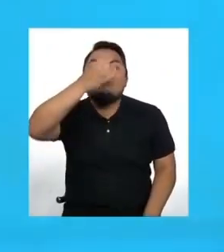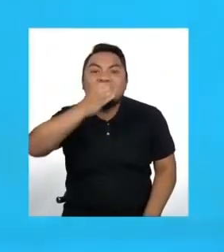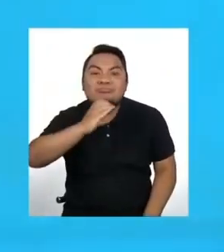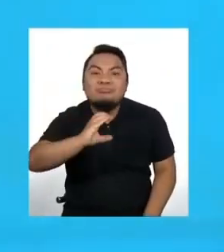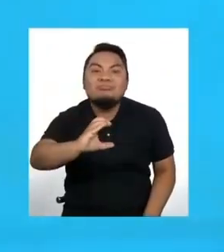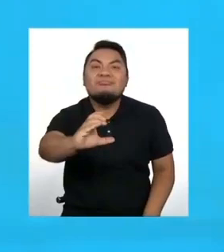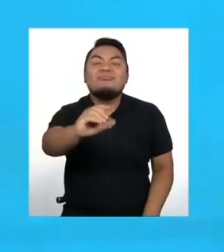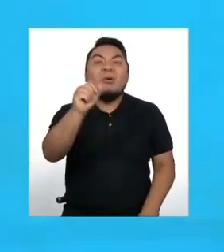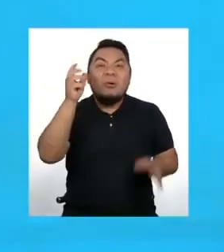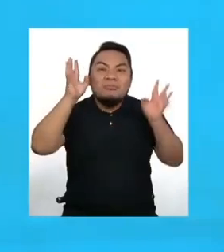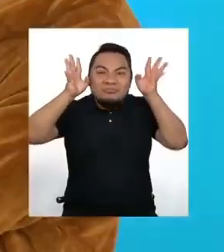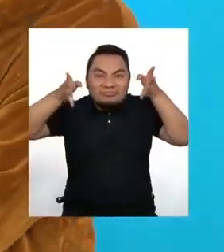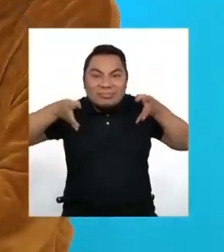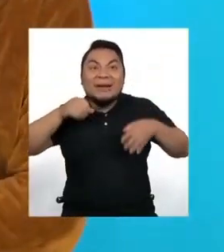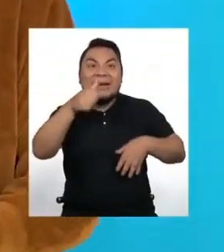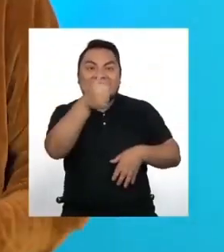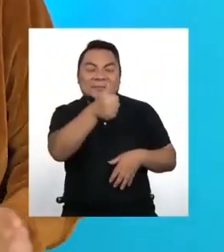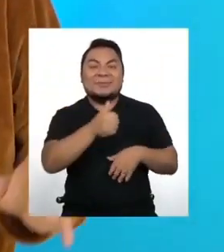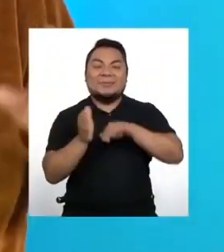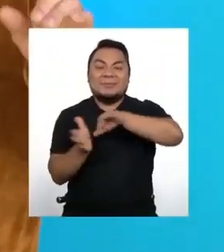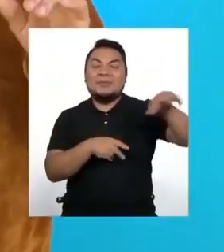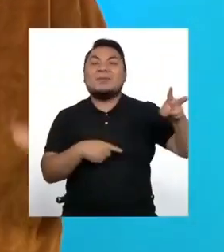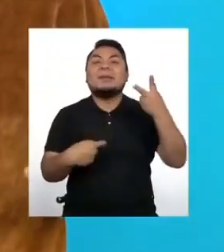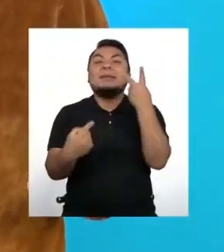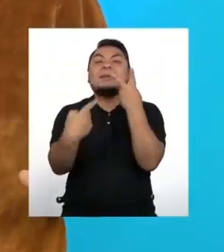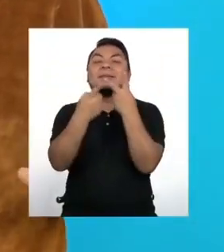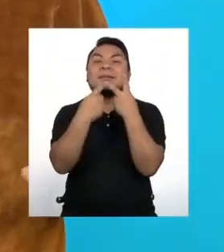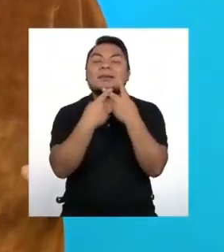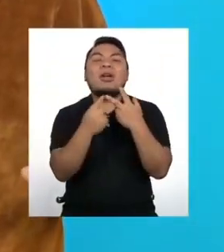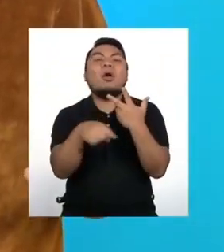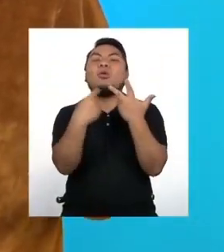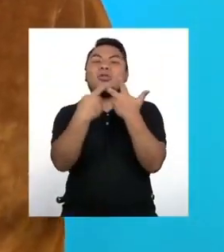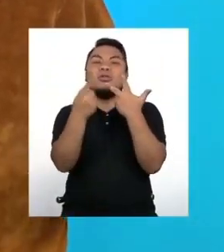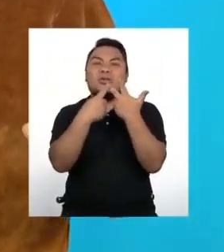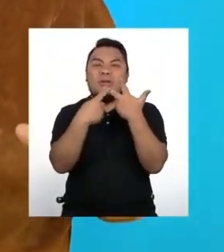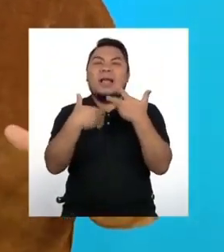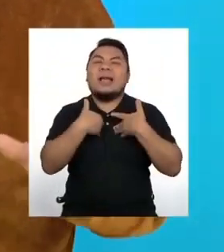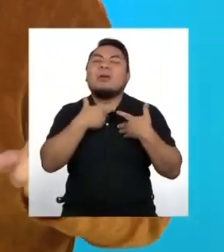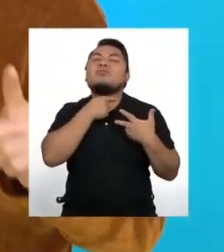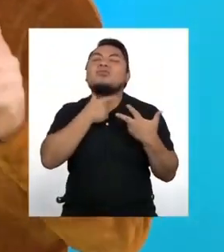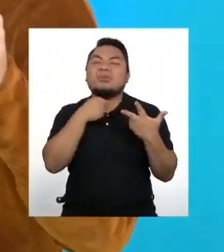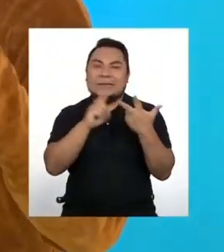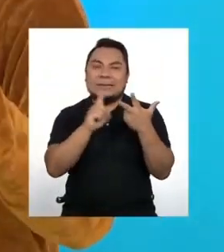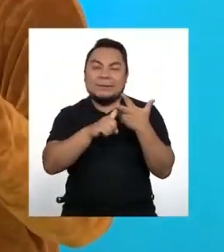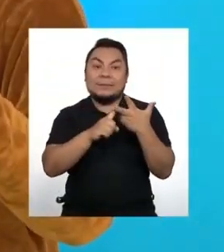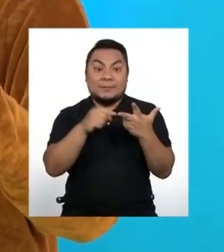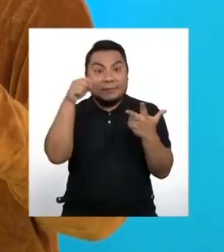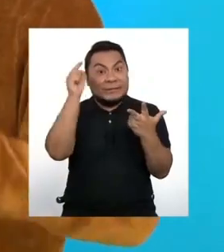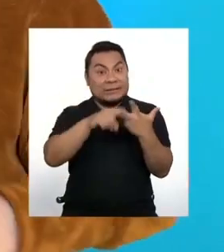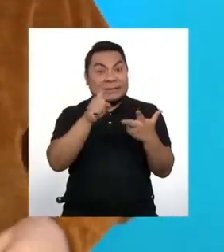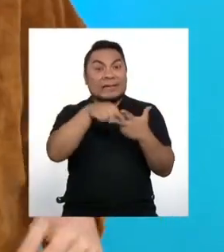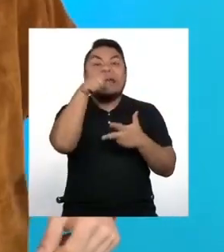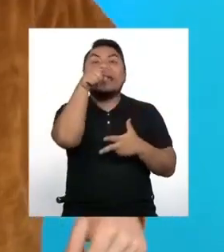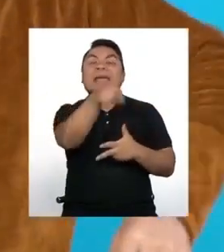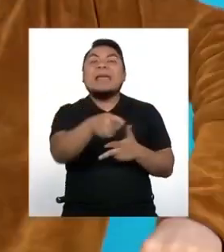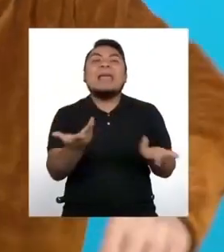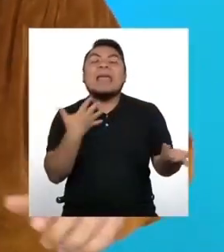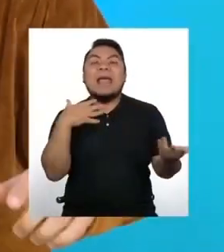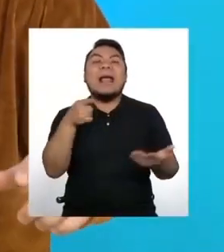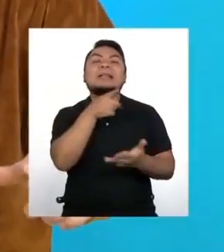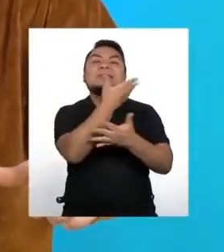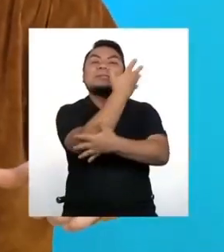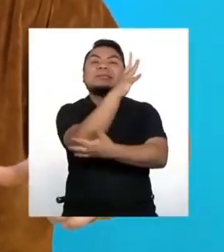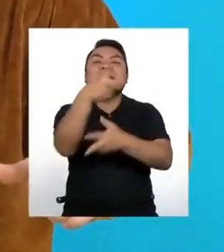crear nuevos juegos con nuevas reglas y divertirnos al salir a pasear, manteniendo la distancia y cuidándonos